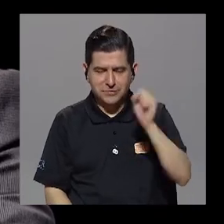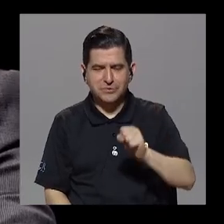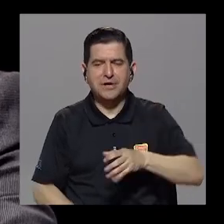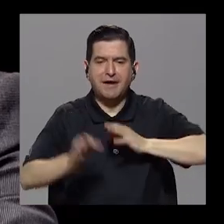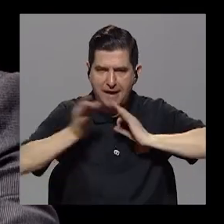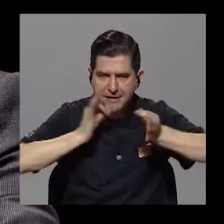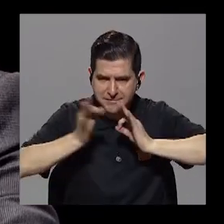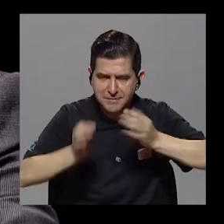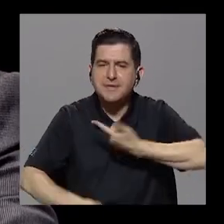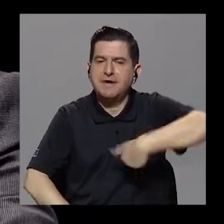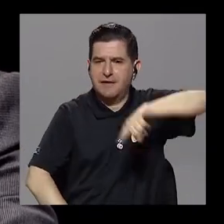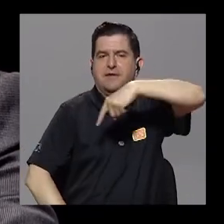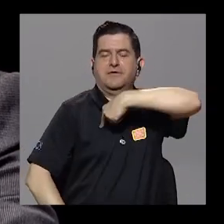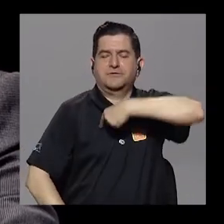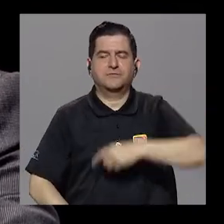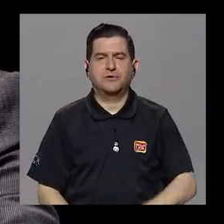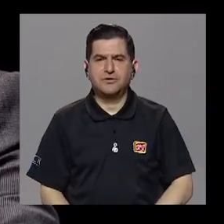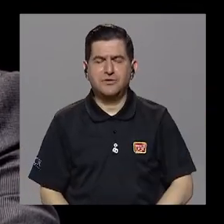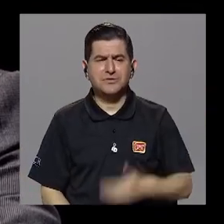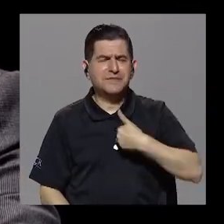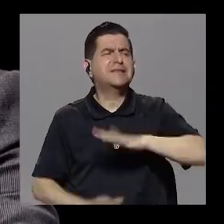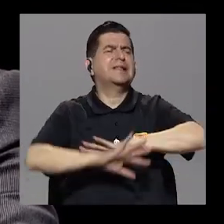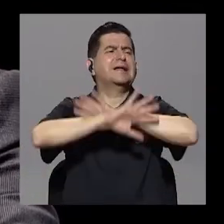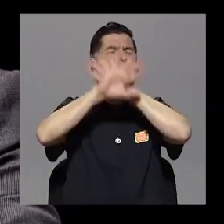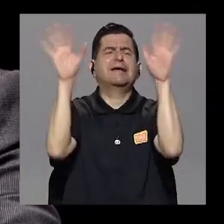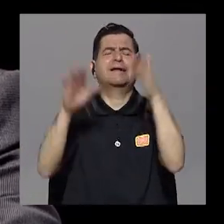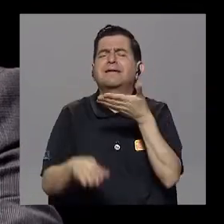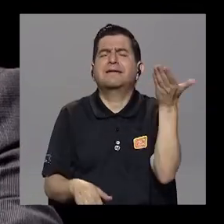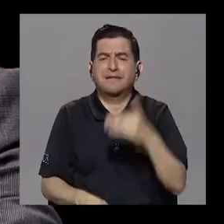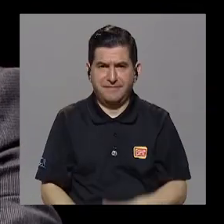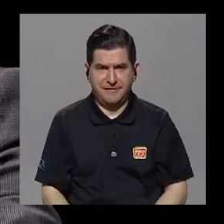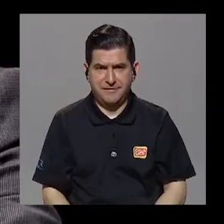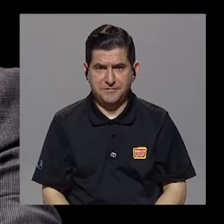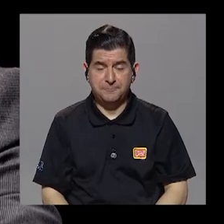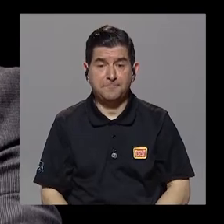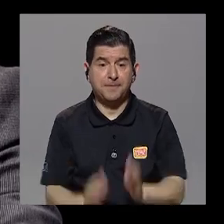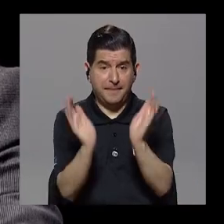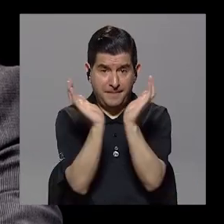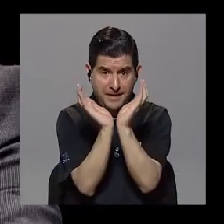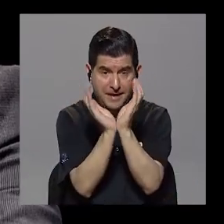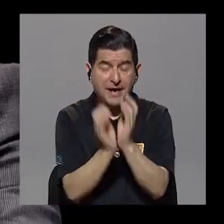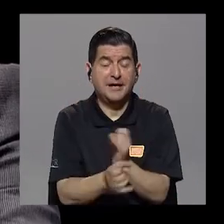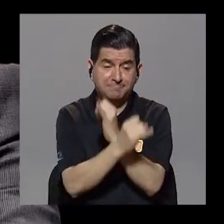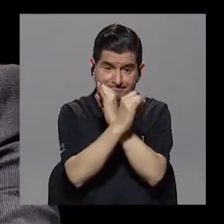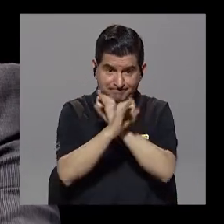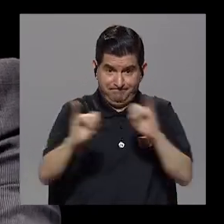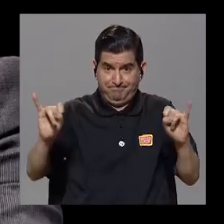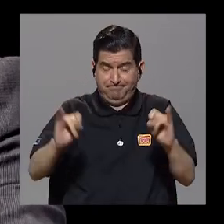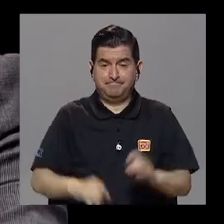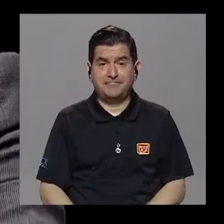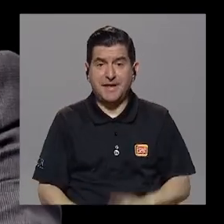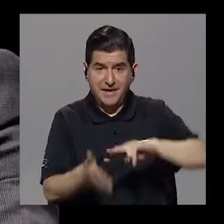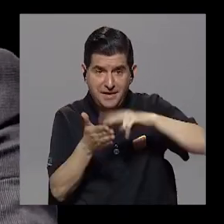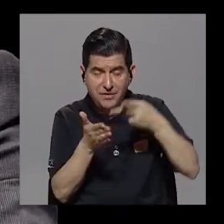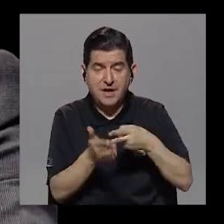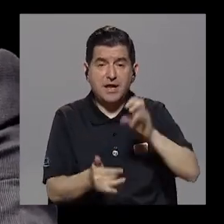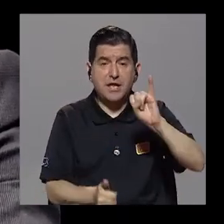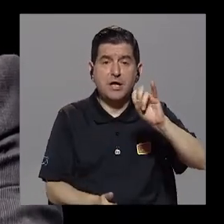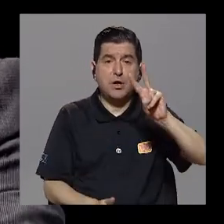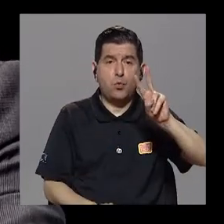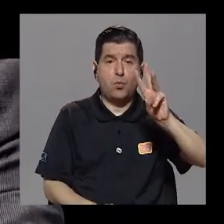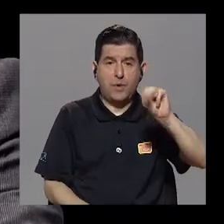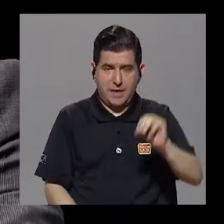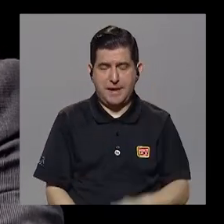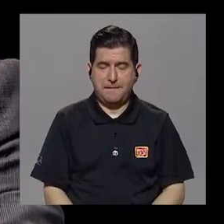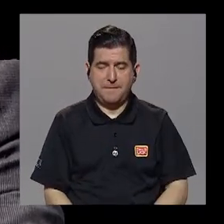la voz, nosotros lo que tenemos mucha claridad es, como la caja es autónoma, uh-huh, cuando se trata del